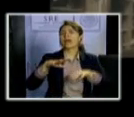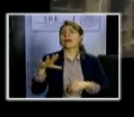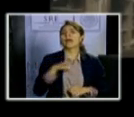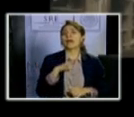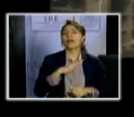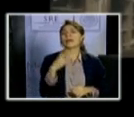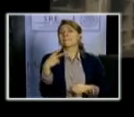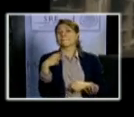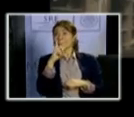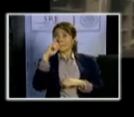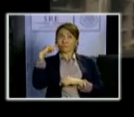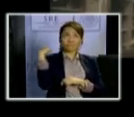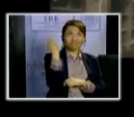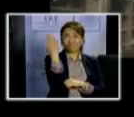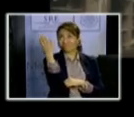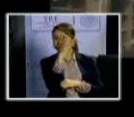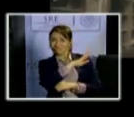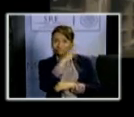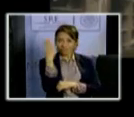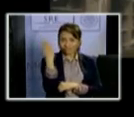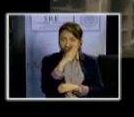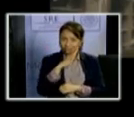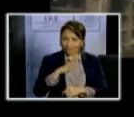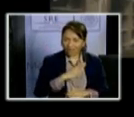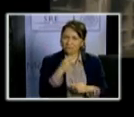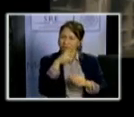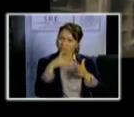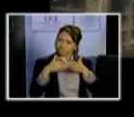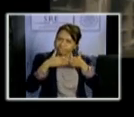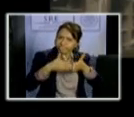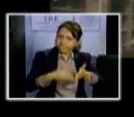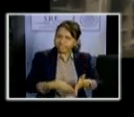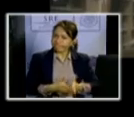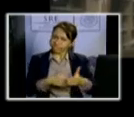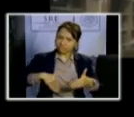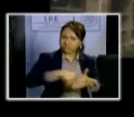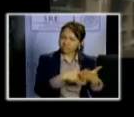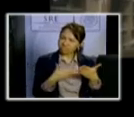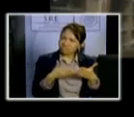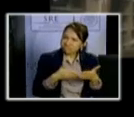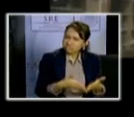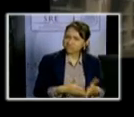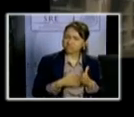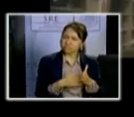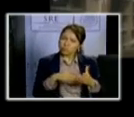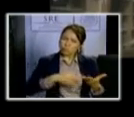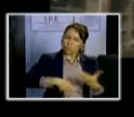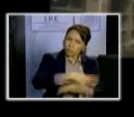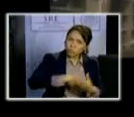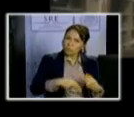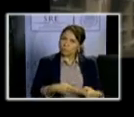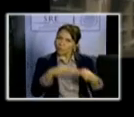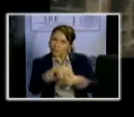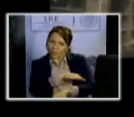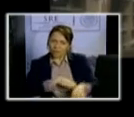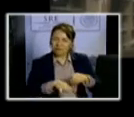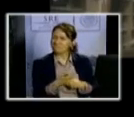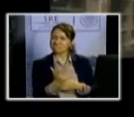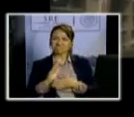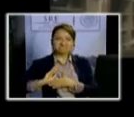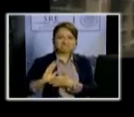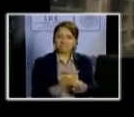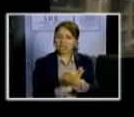meteorológica, por la poca funcionalidad en algunos puertos y por la vulnerabilidad de todas las ciudades que están en la cuenca del